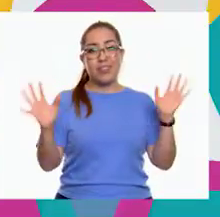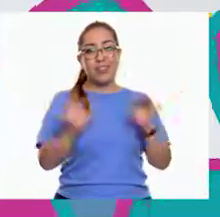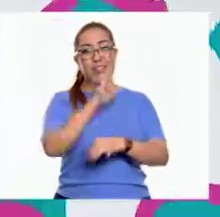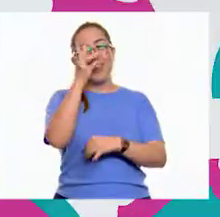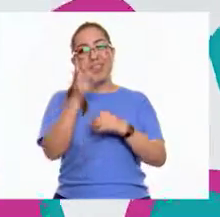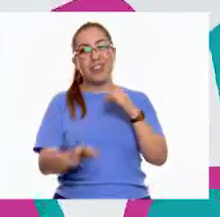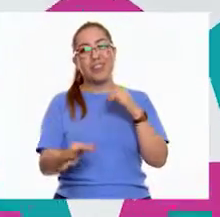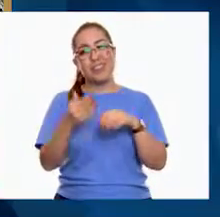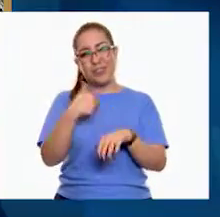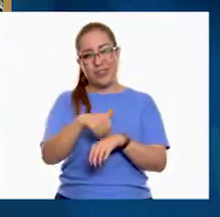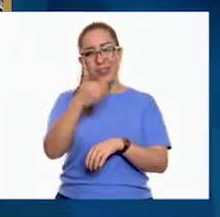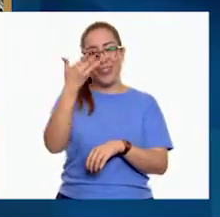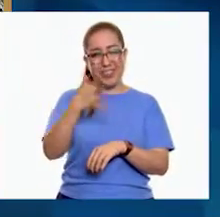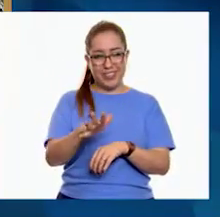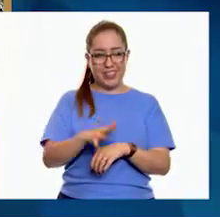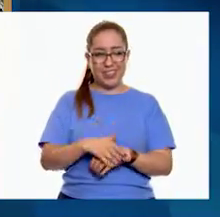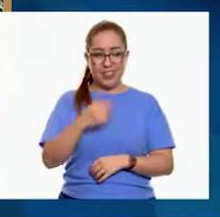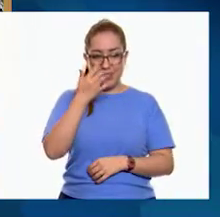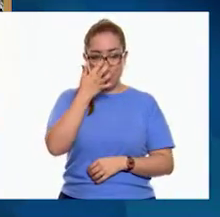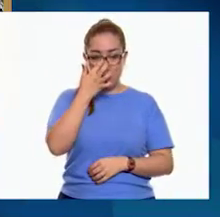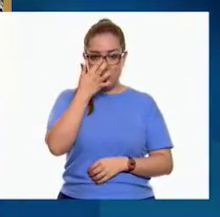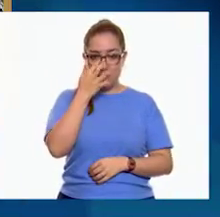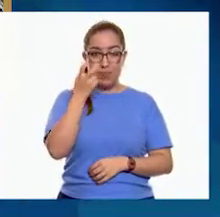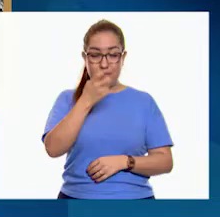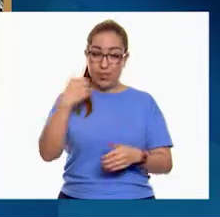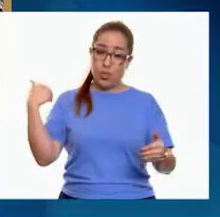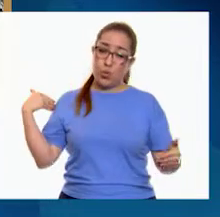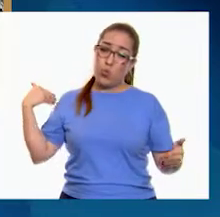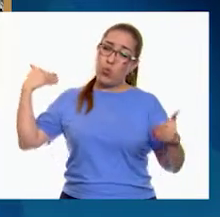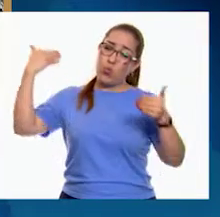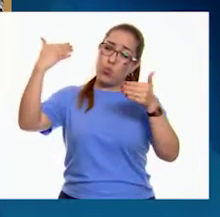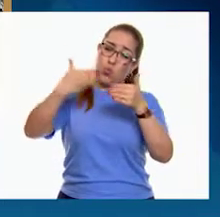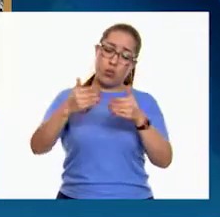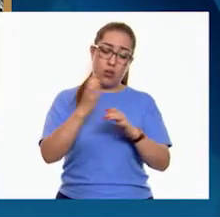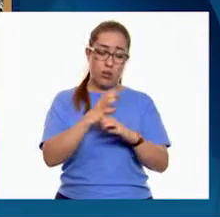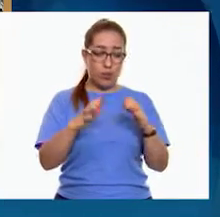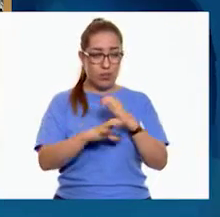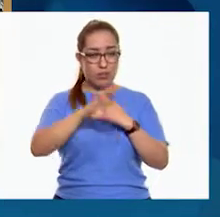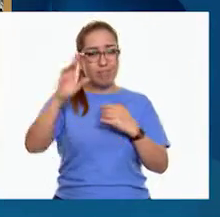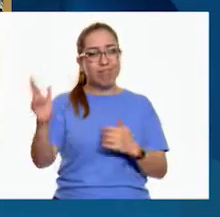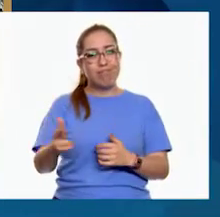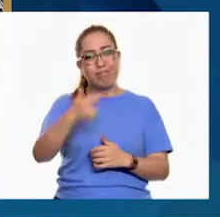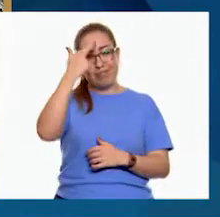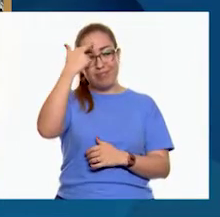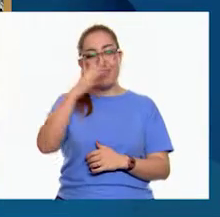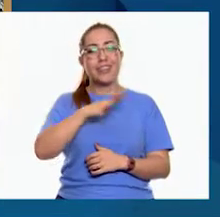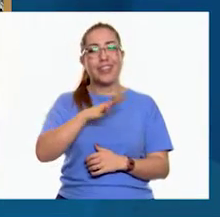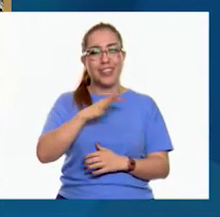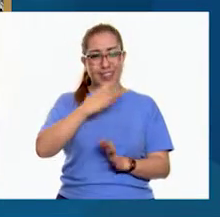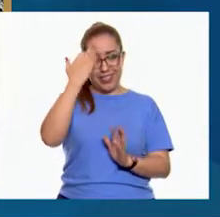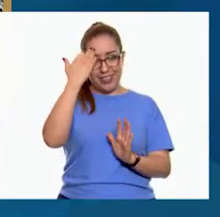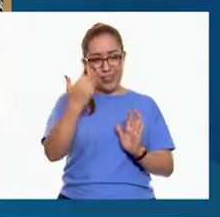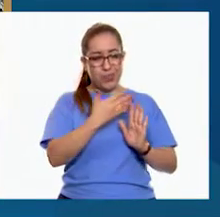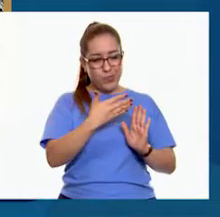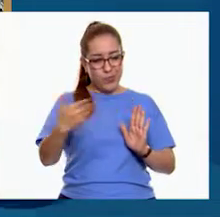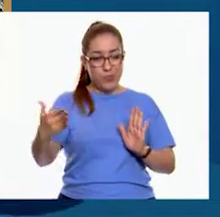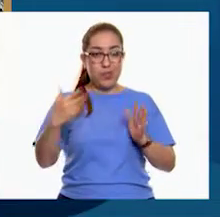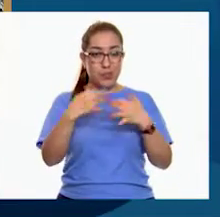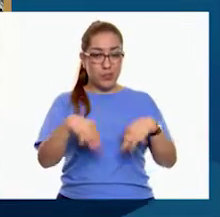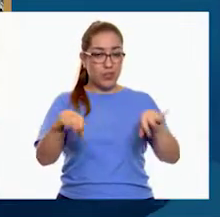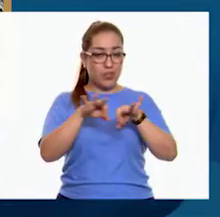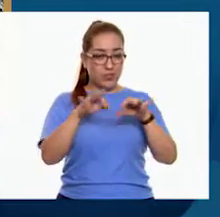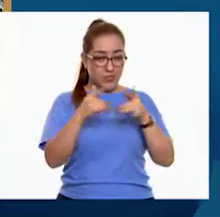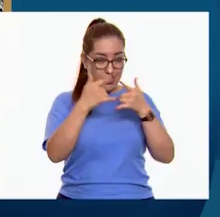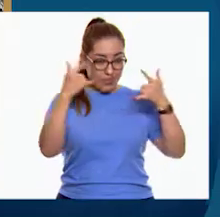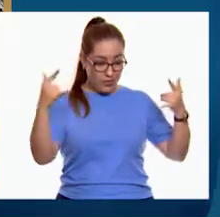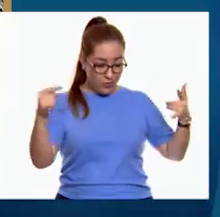nuestra lista. Este recuento de acontecimientos nos ayuda a identificar algunos de los momentos clave de cambio en la historia de